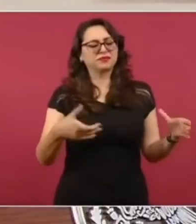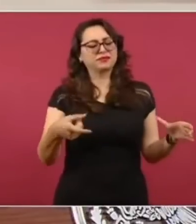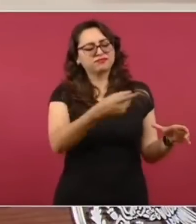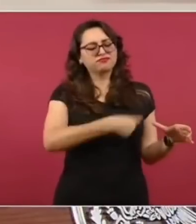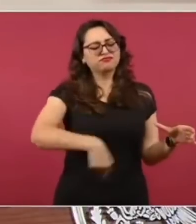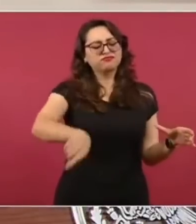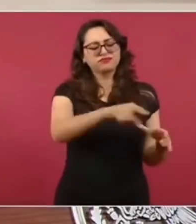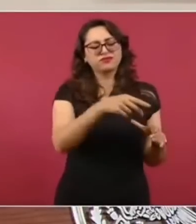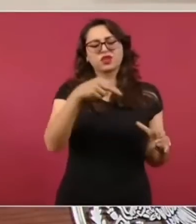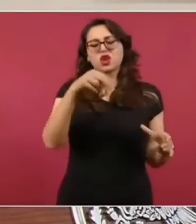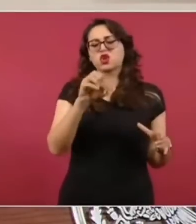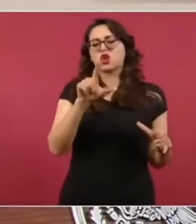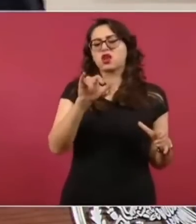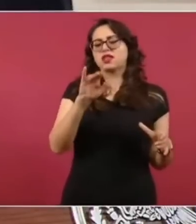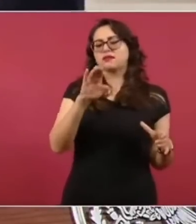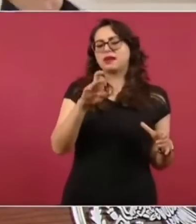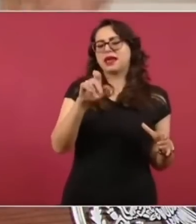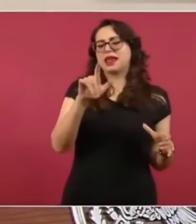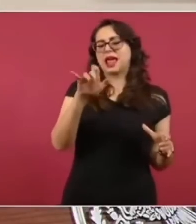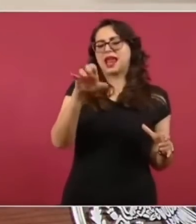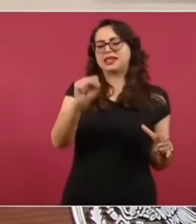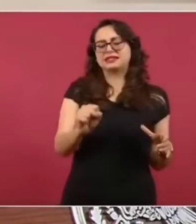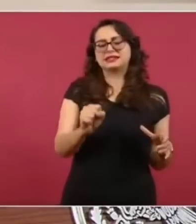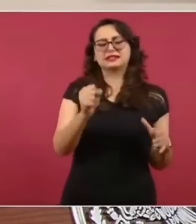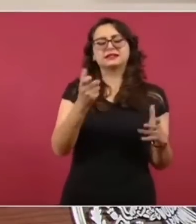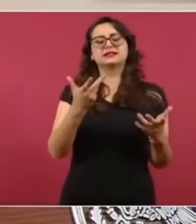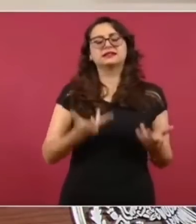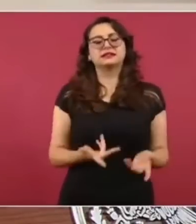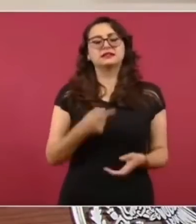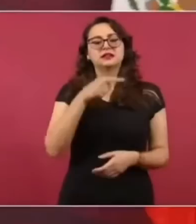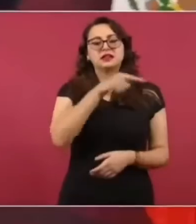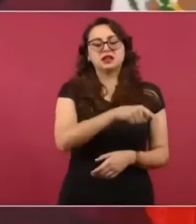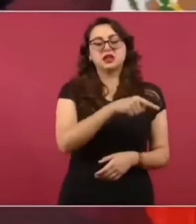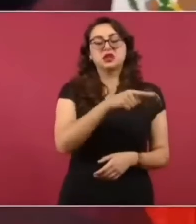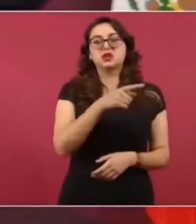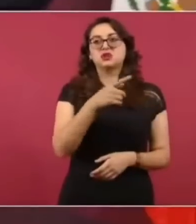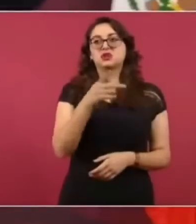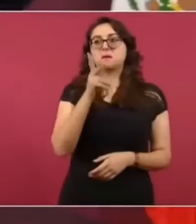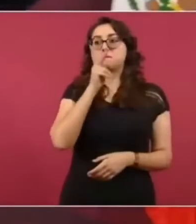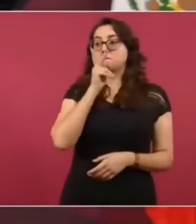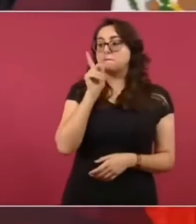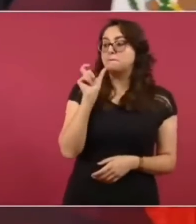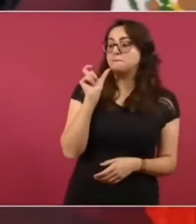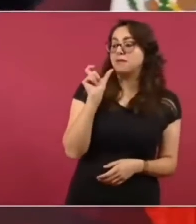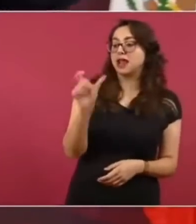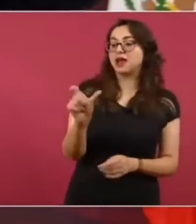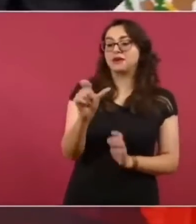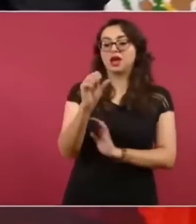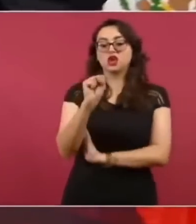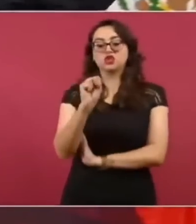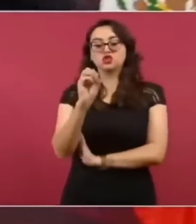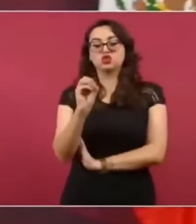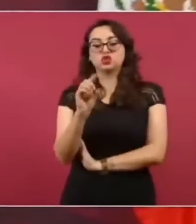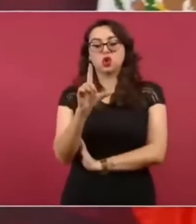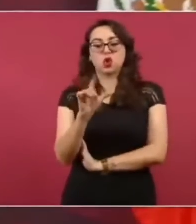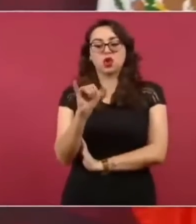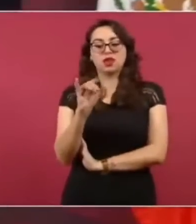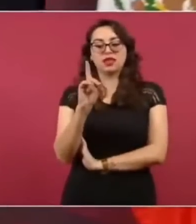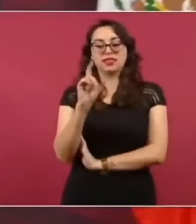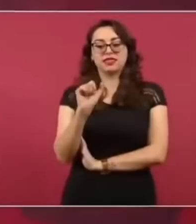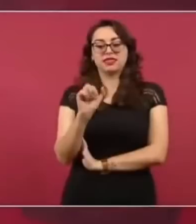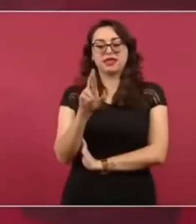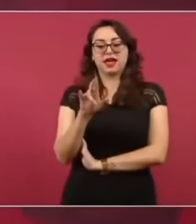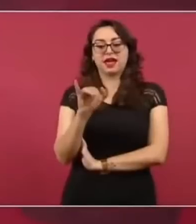solidaridad, que es extraordinario, ¿no? Yo le tengo que andar buscando y ahora ya no puedo